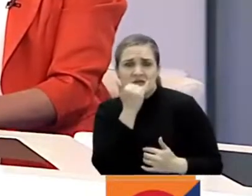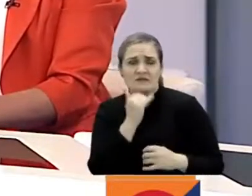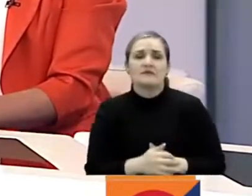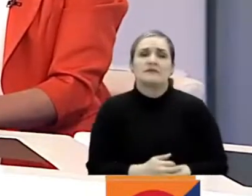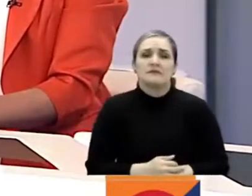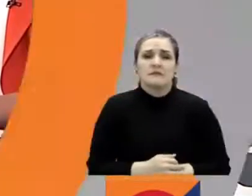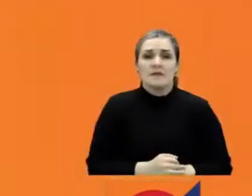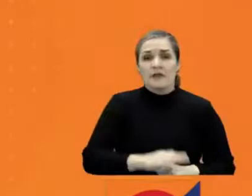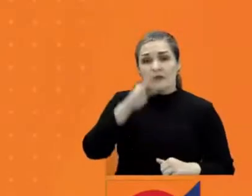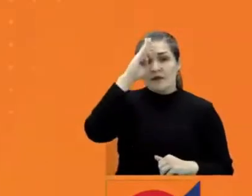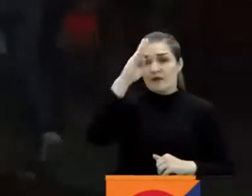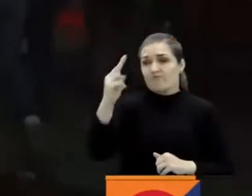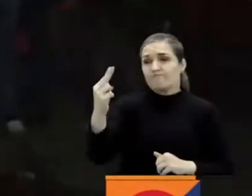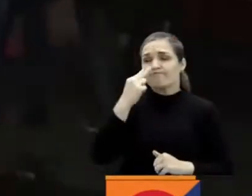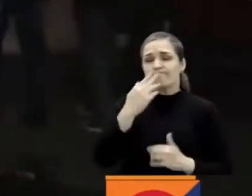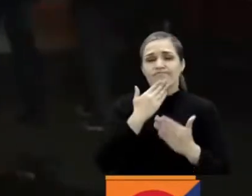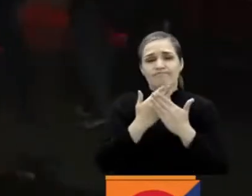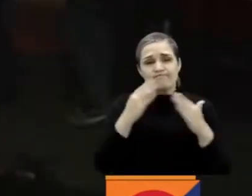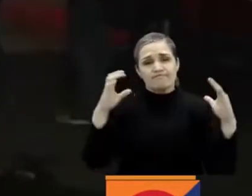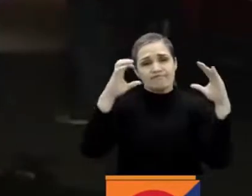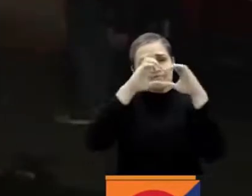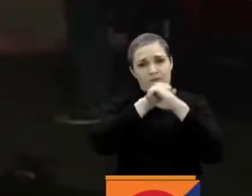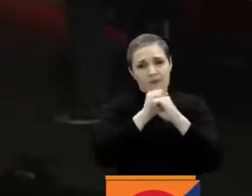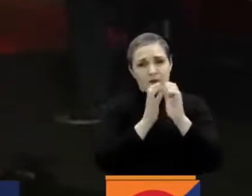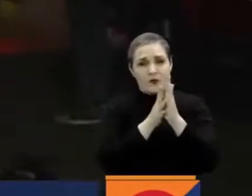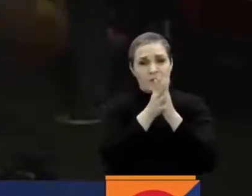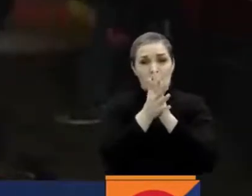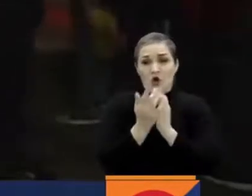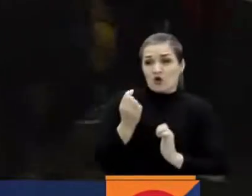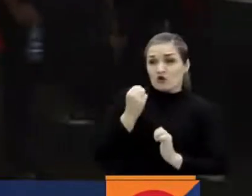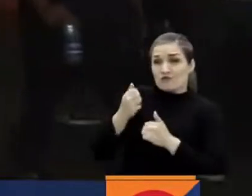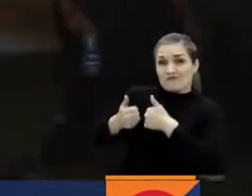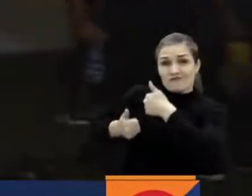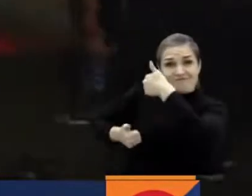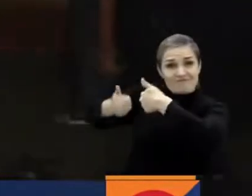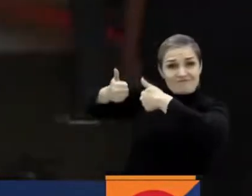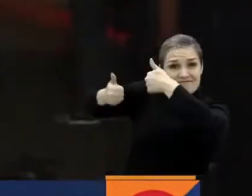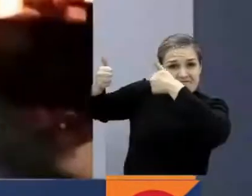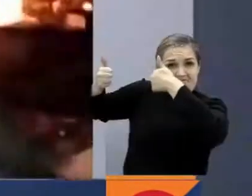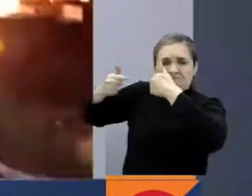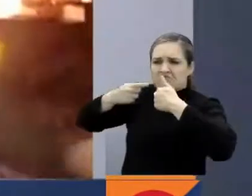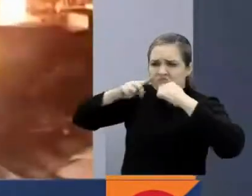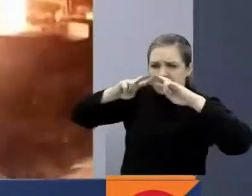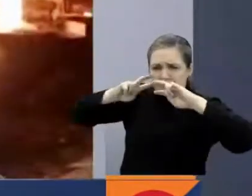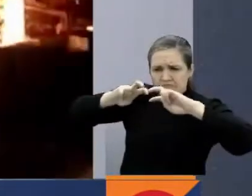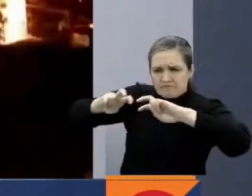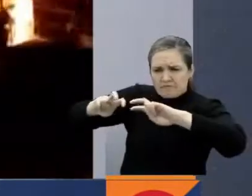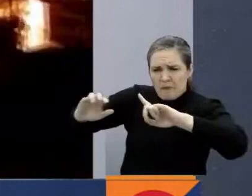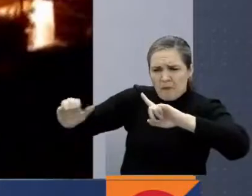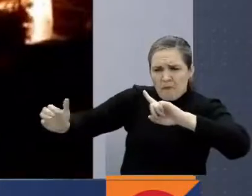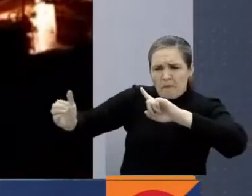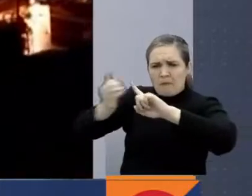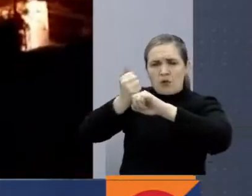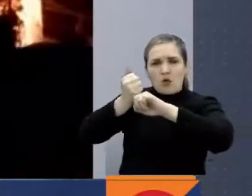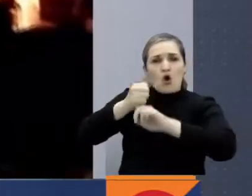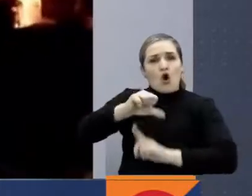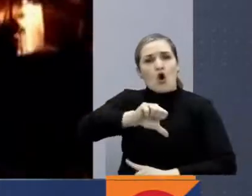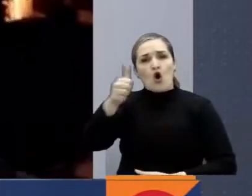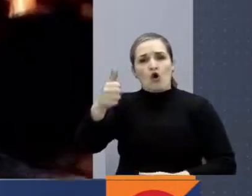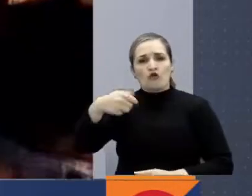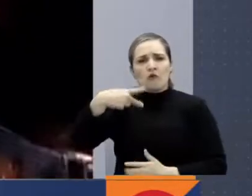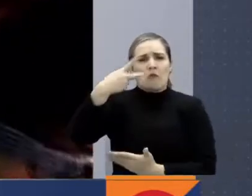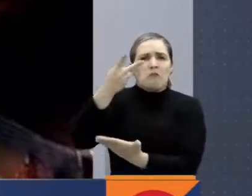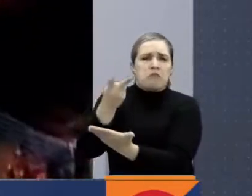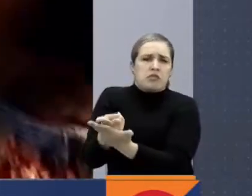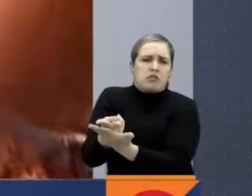Damaris y televidentes, muy buenas noches. Pues mire, las autoridades hace pocos minutos lograron identificar un nuevo cuerpo que sería el de